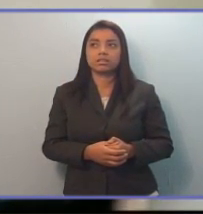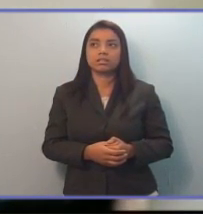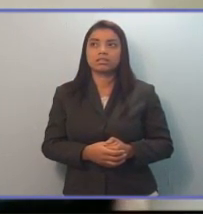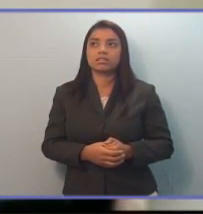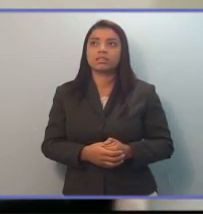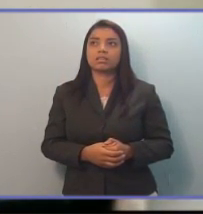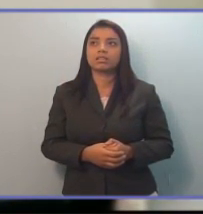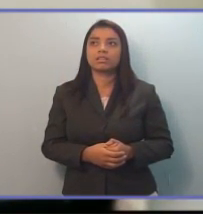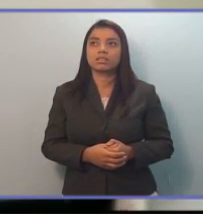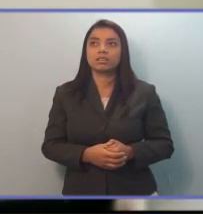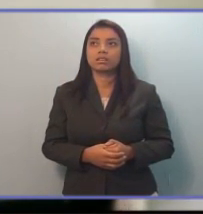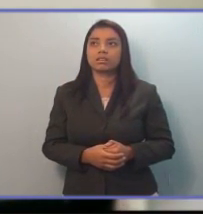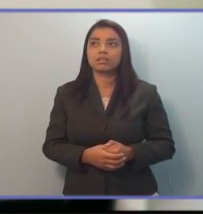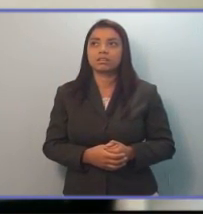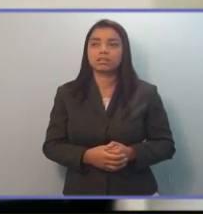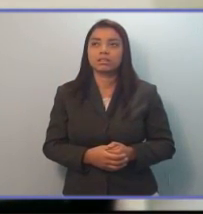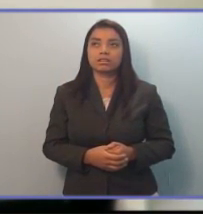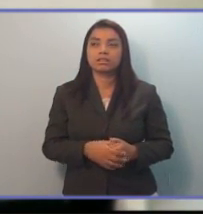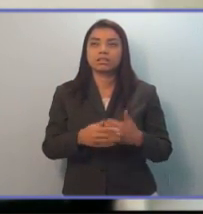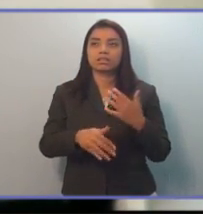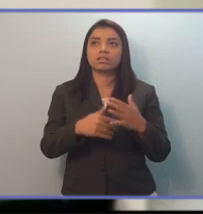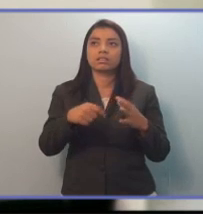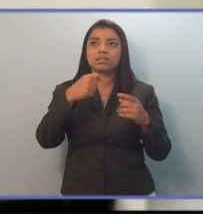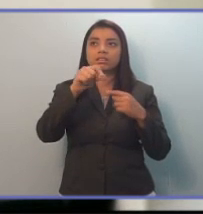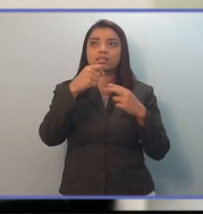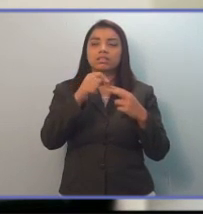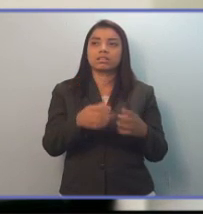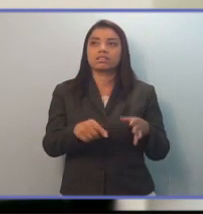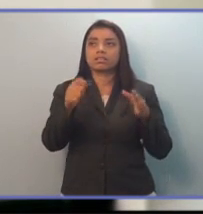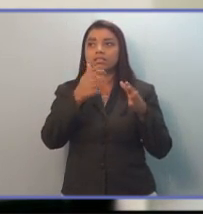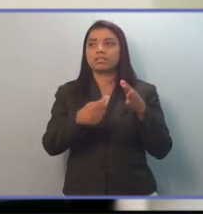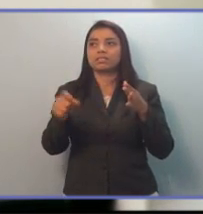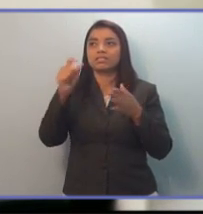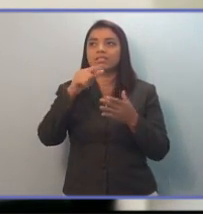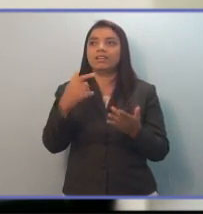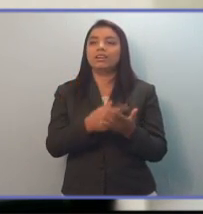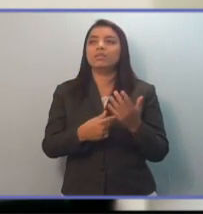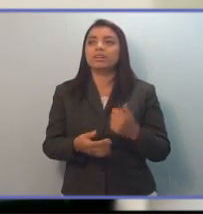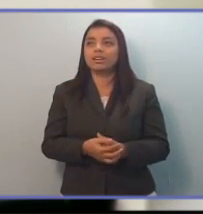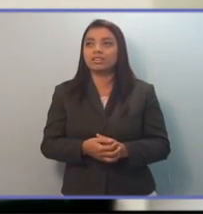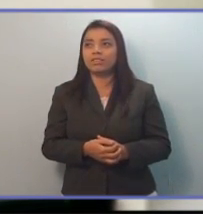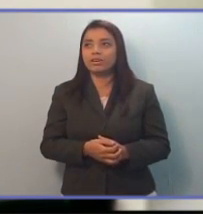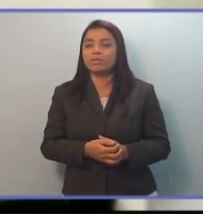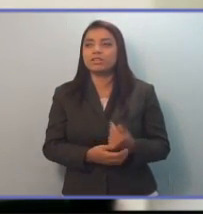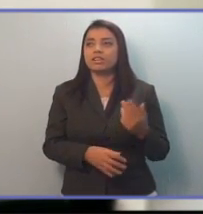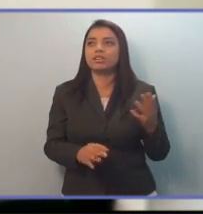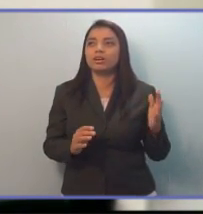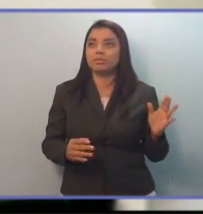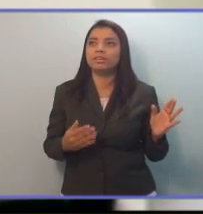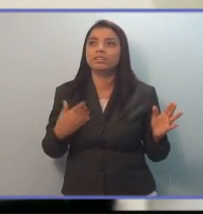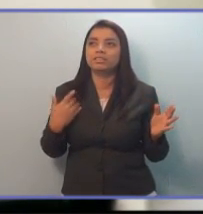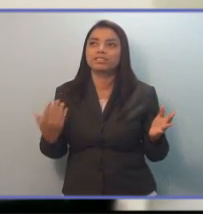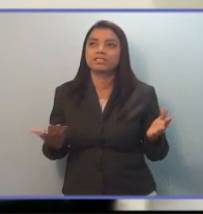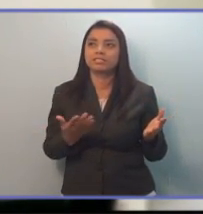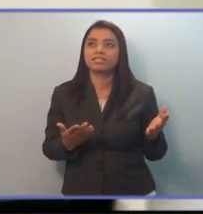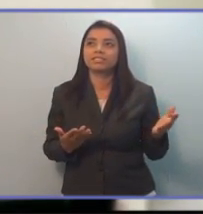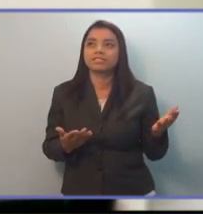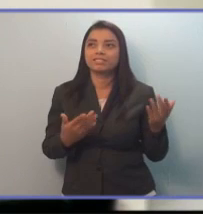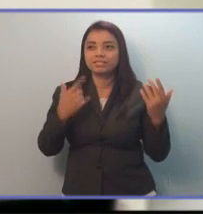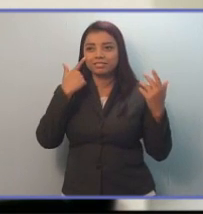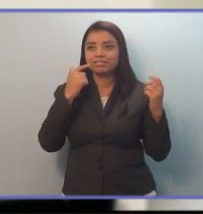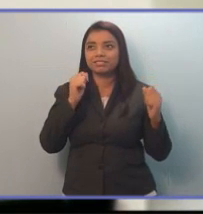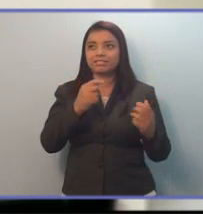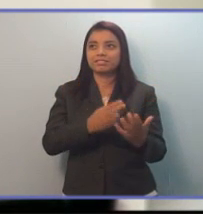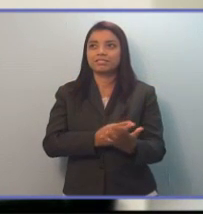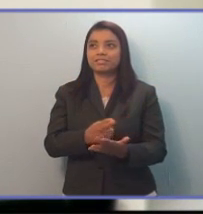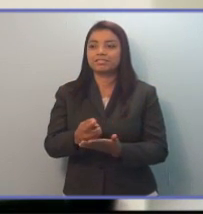Cuando uno revisa la historia reciente de las instituciones públicas, vemos cómo han venido ganando transparencia en